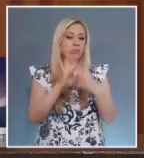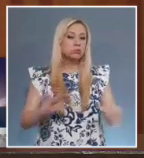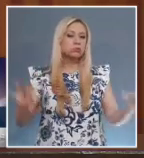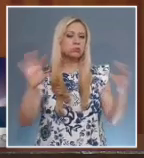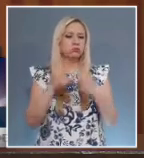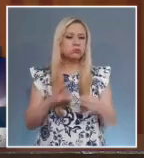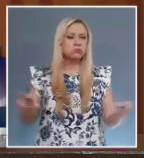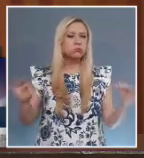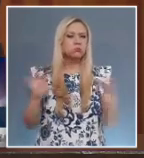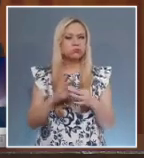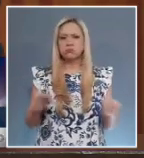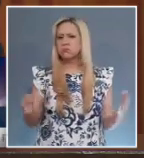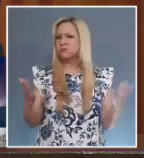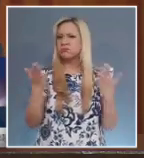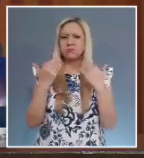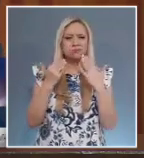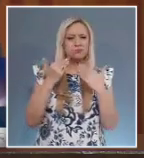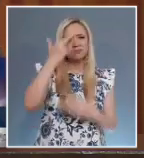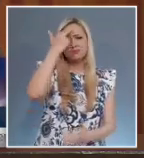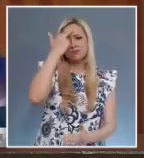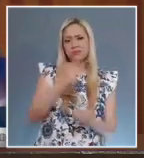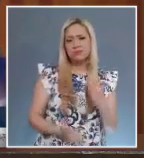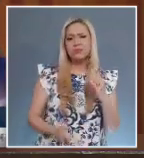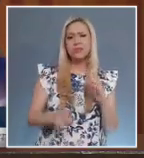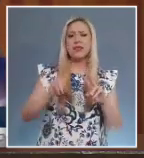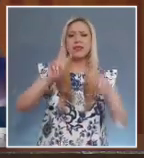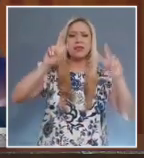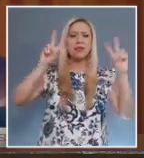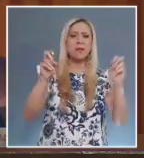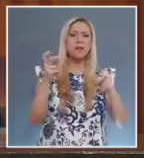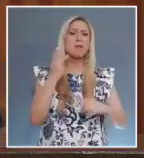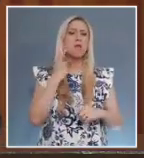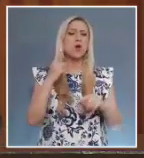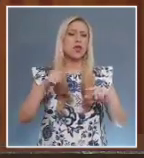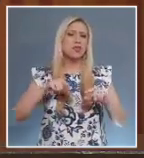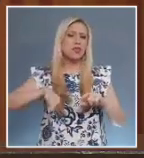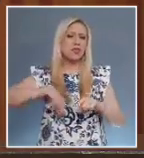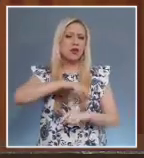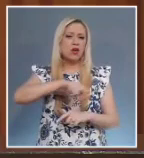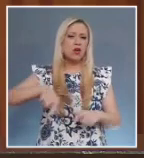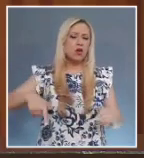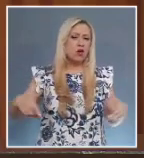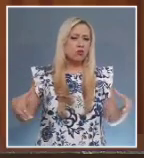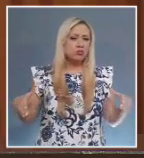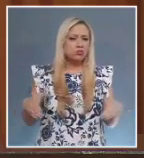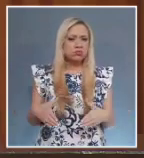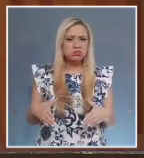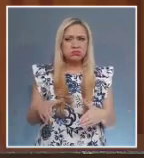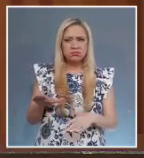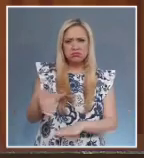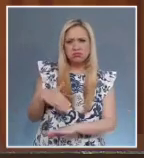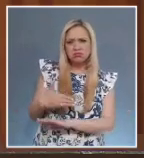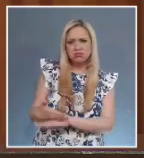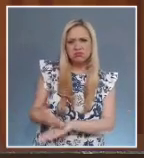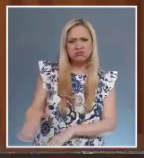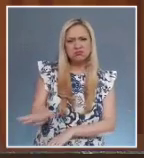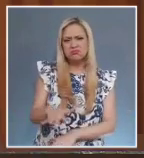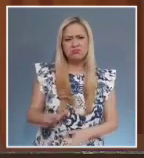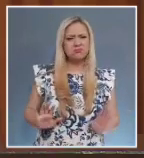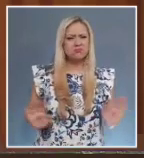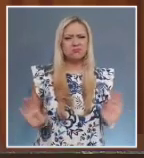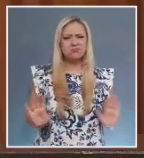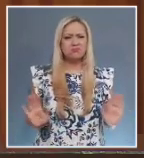violencia política e institucional esto porque en consideración de la ponencia